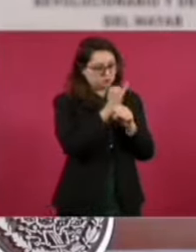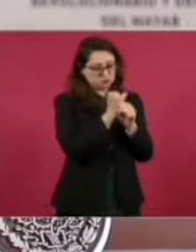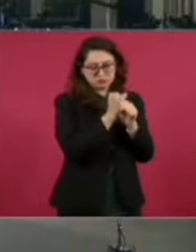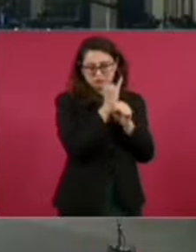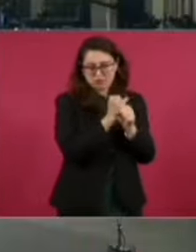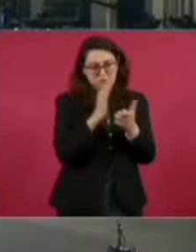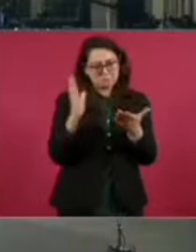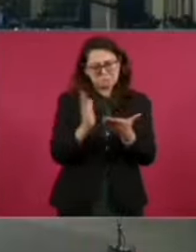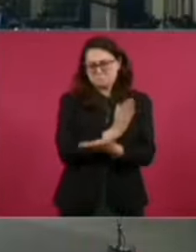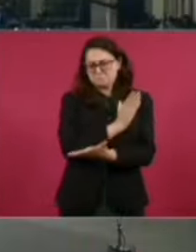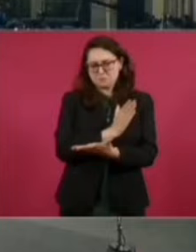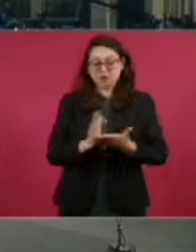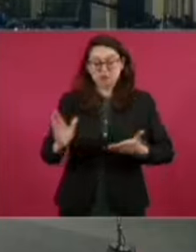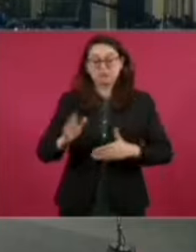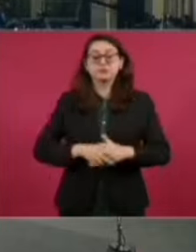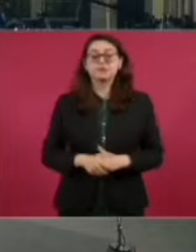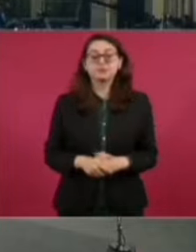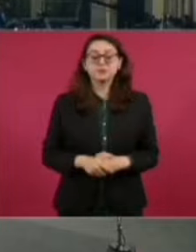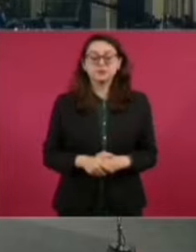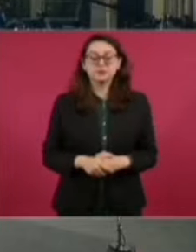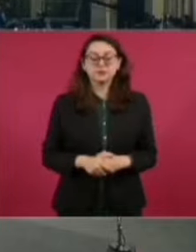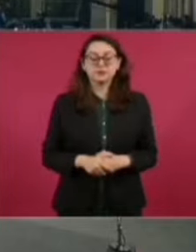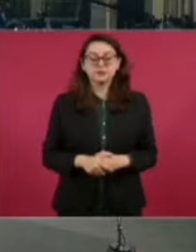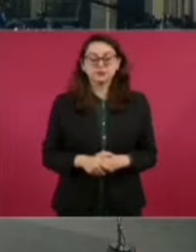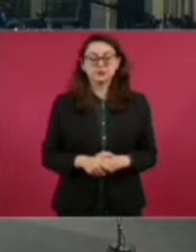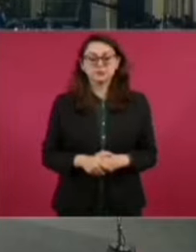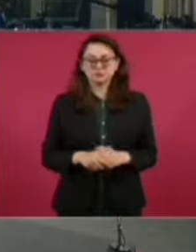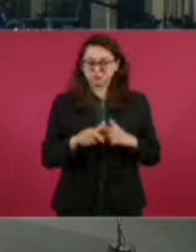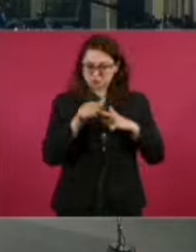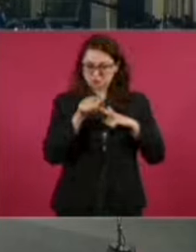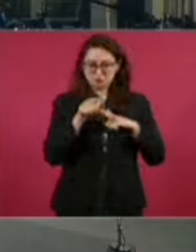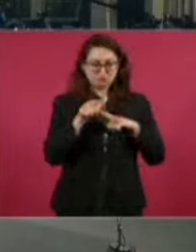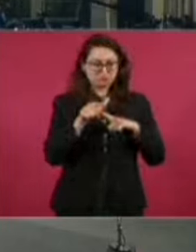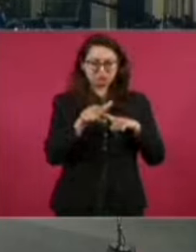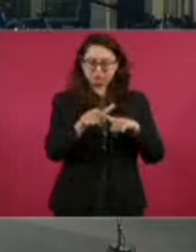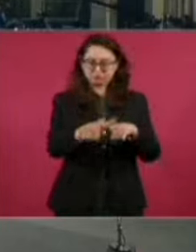Señor. Y vamos a continuar con eso. Okay.